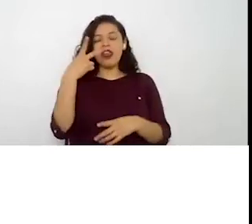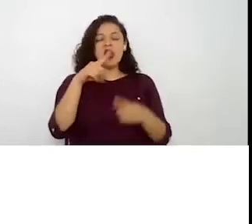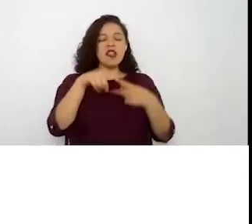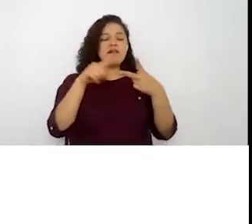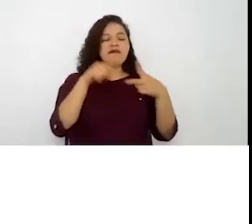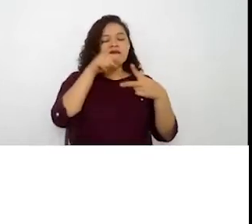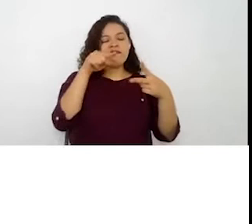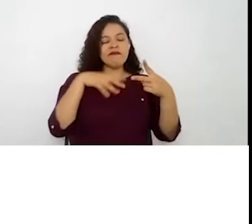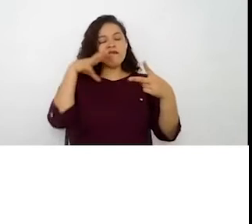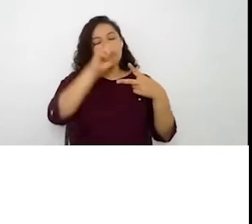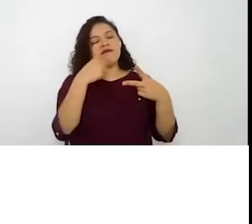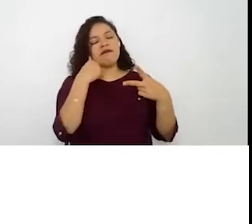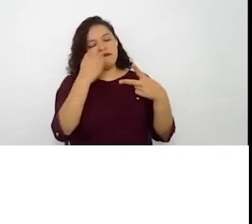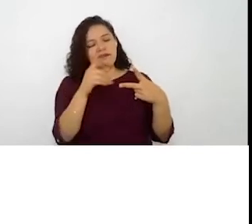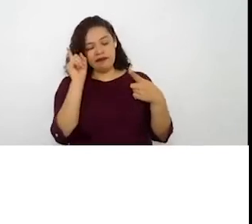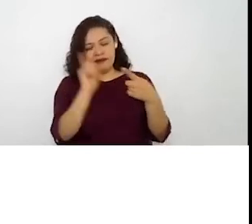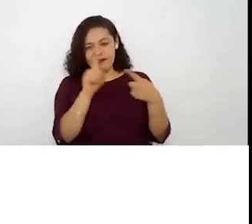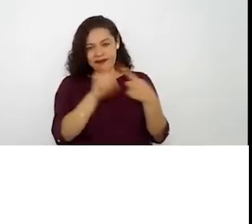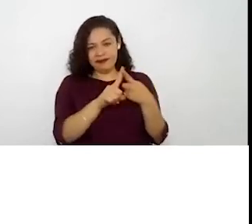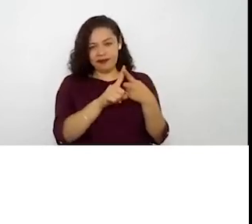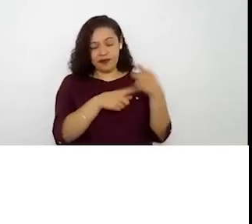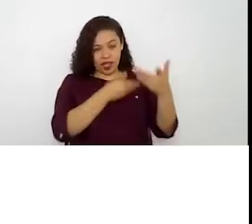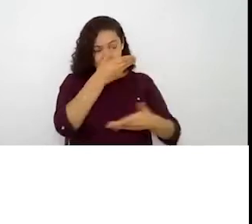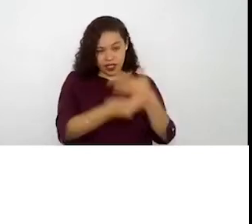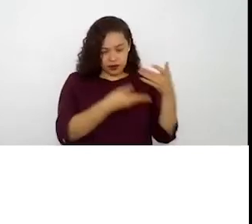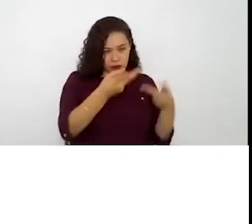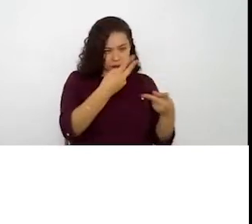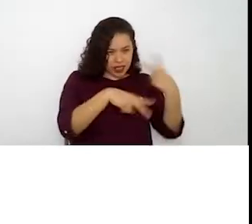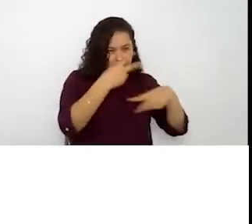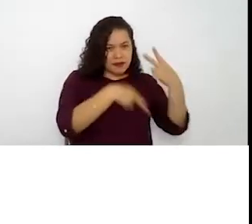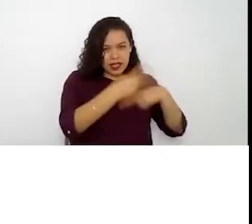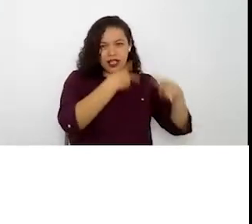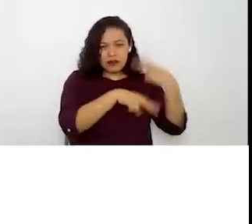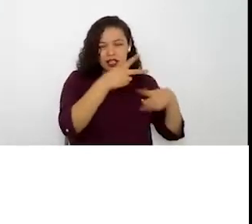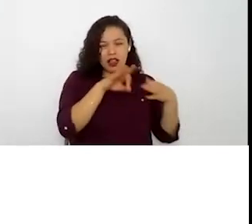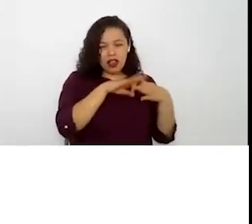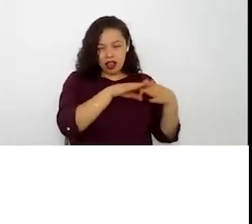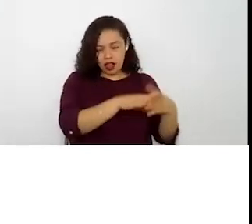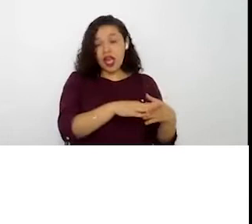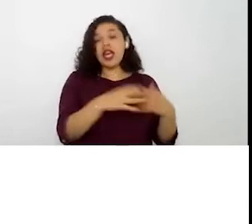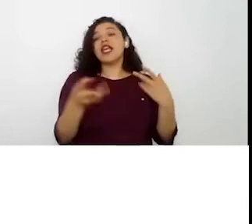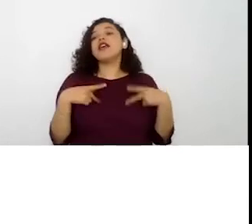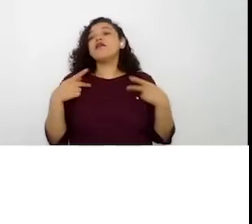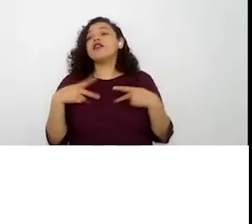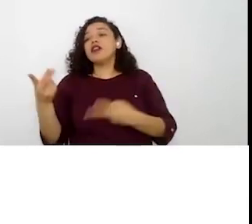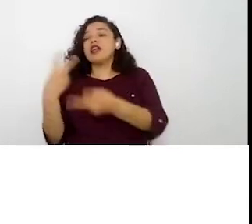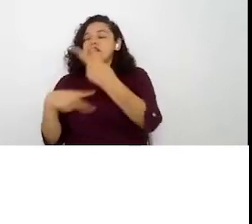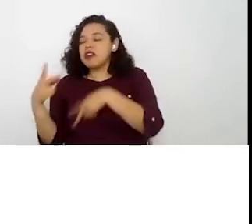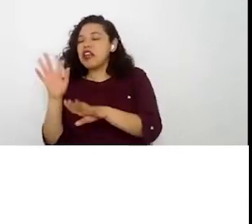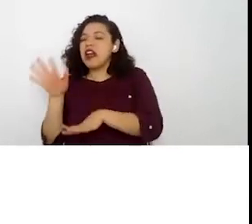nosotros que es la población con servicios recurrentes y la población con servicios es